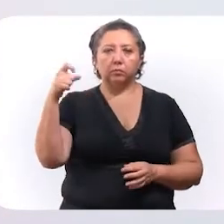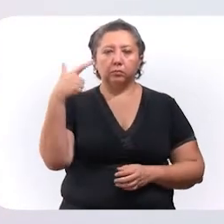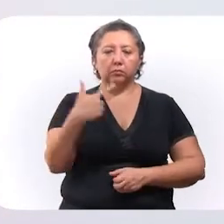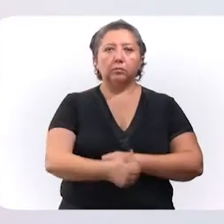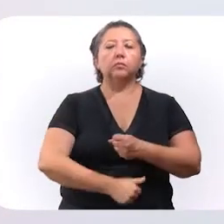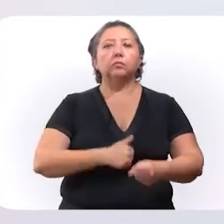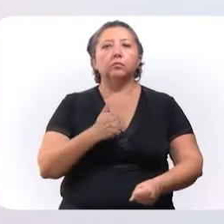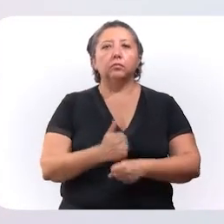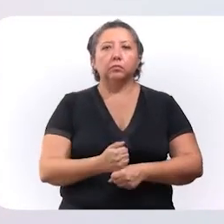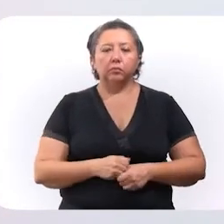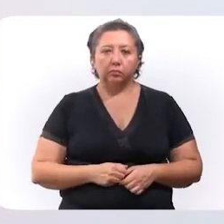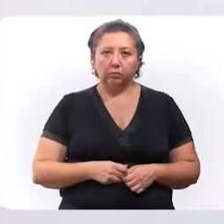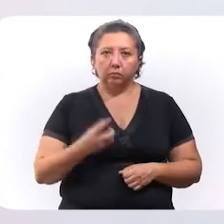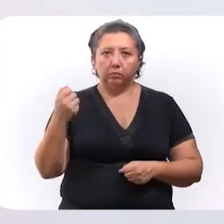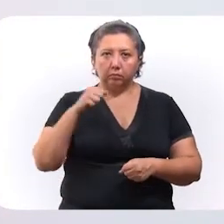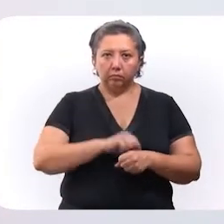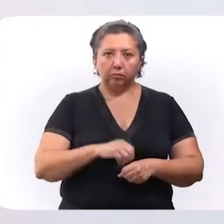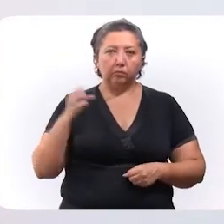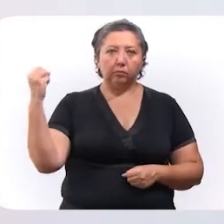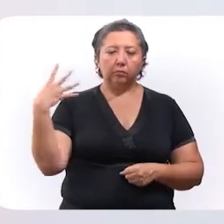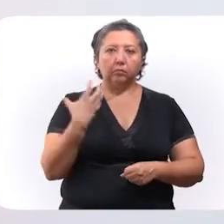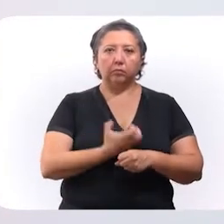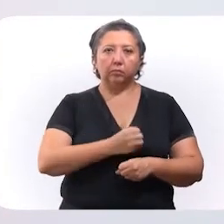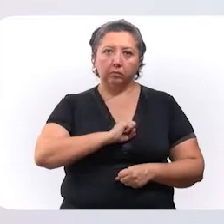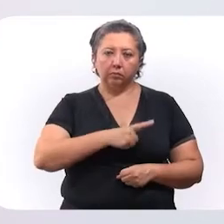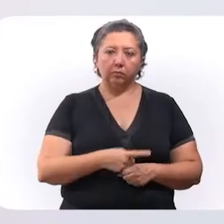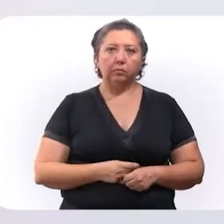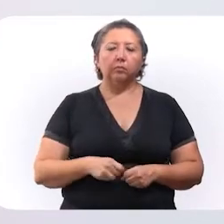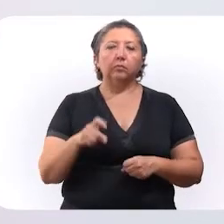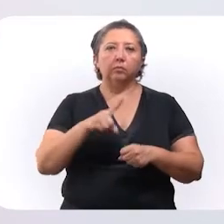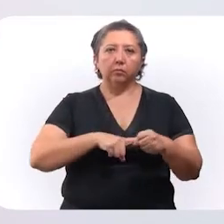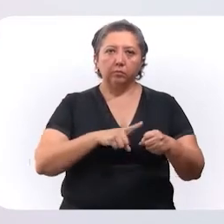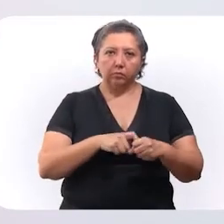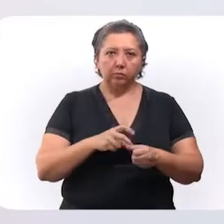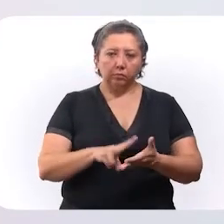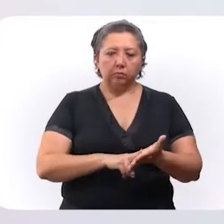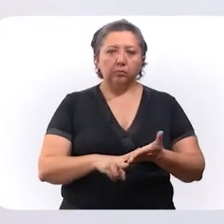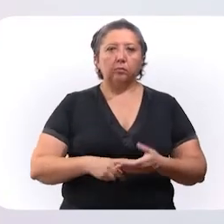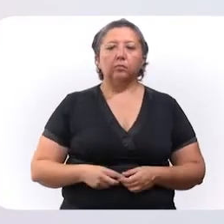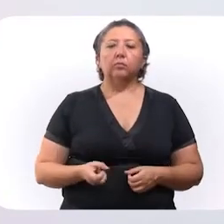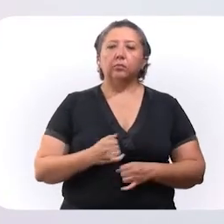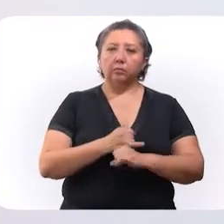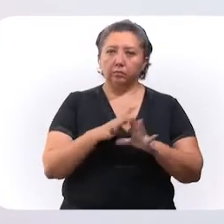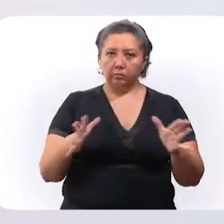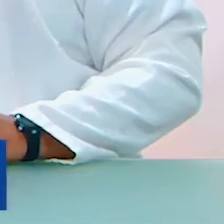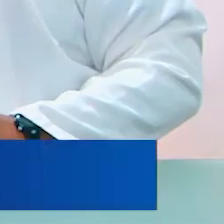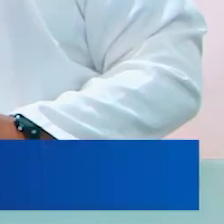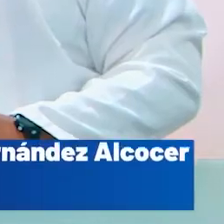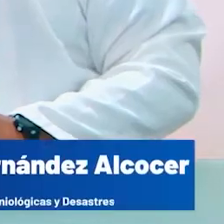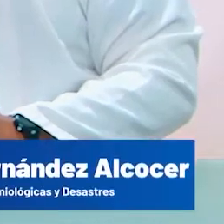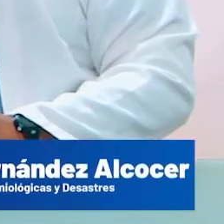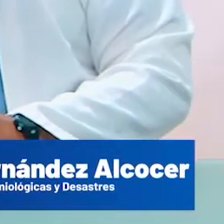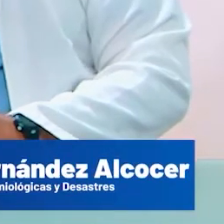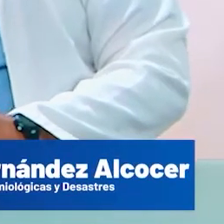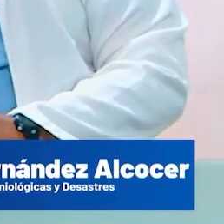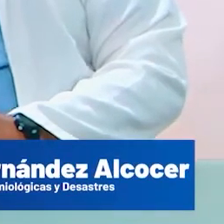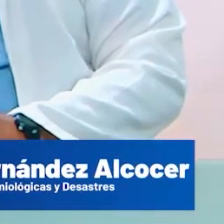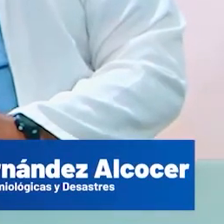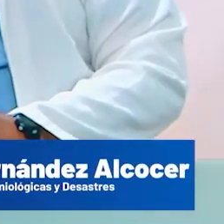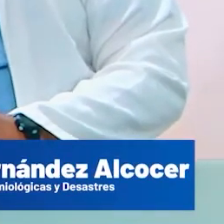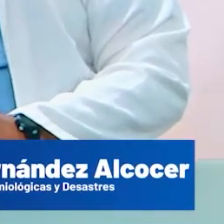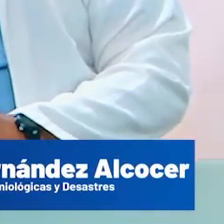a 107 años. Los indicadores semanales del Semáforo Estatal de Salud marcan color verde. Hasta aquí el reporte, licenciada. Gracias,